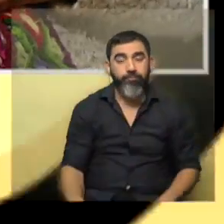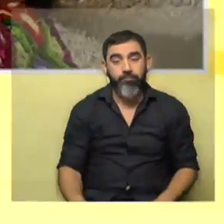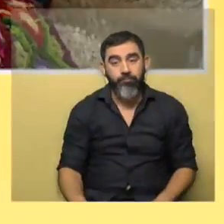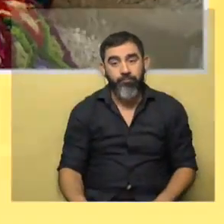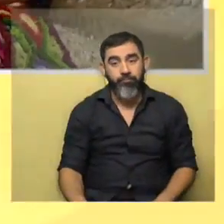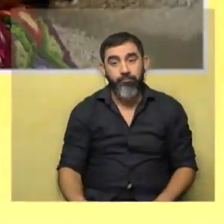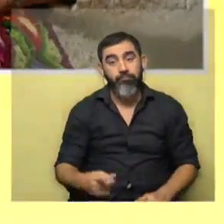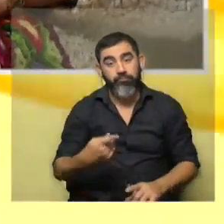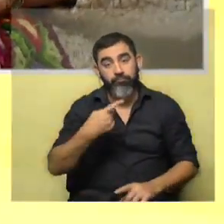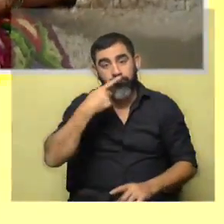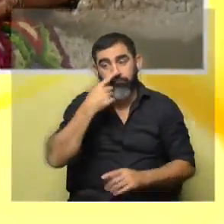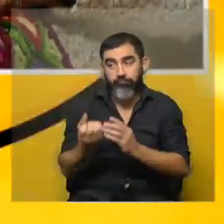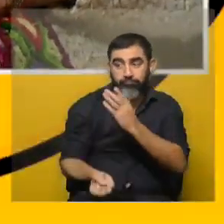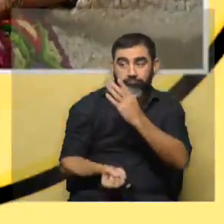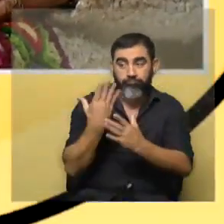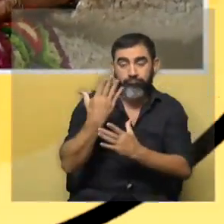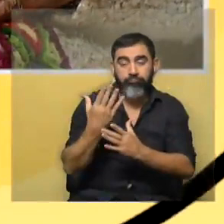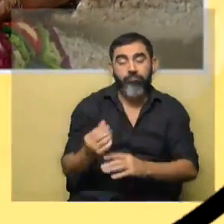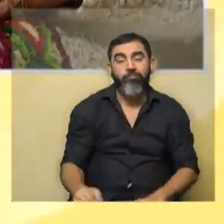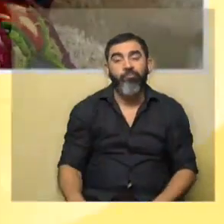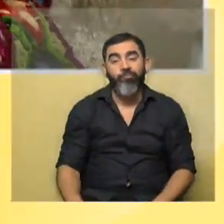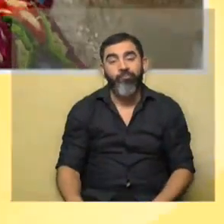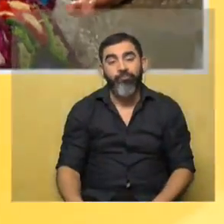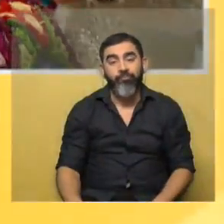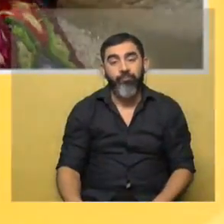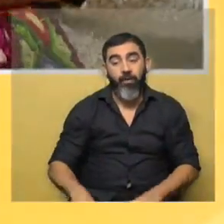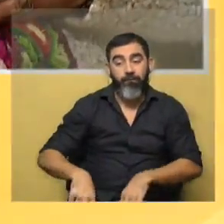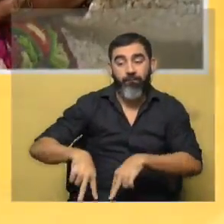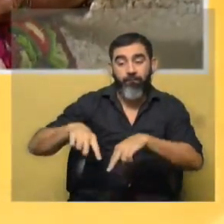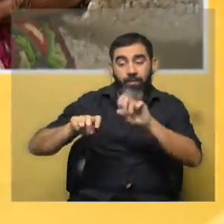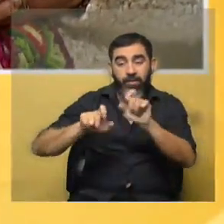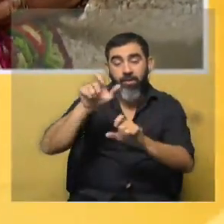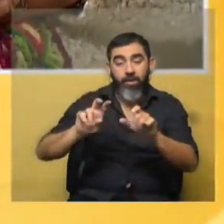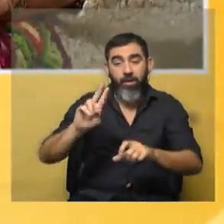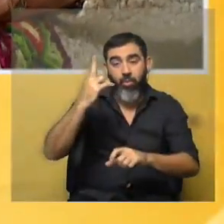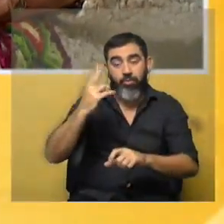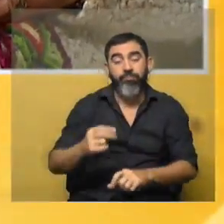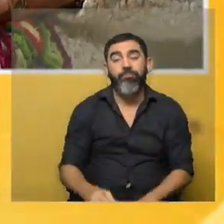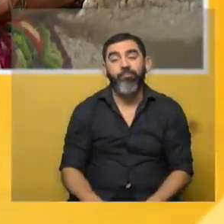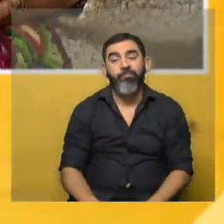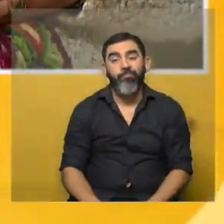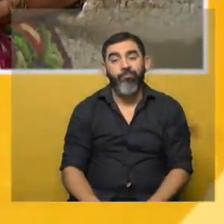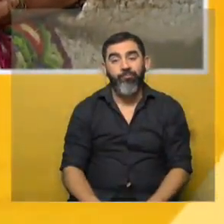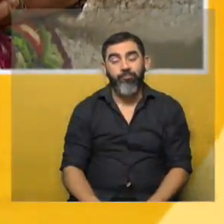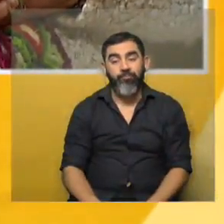algo muy innovador para la paleontología del Uruguay, sobre todo para la paleontología del